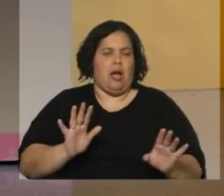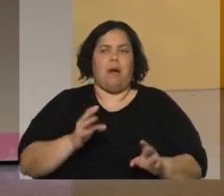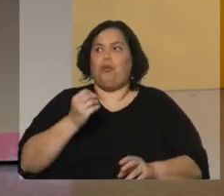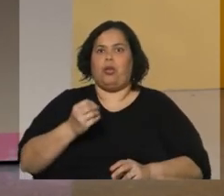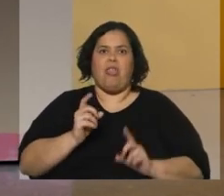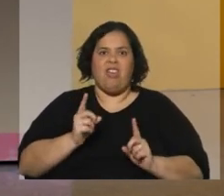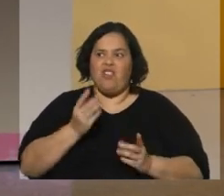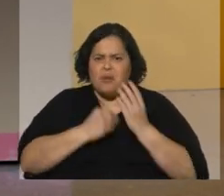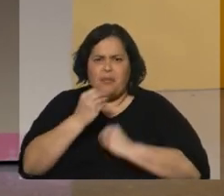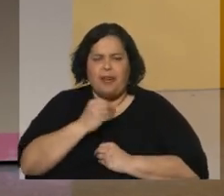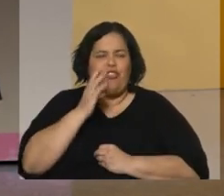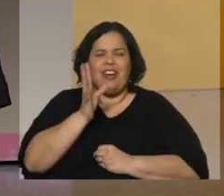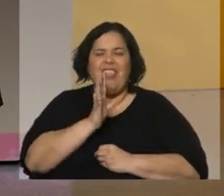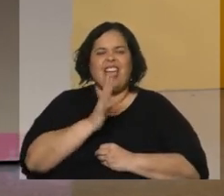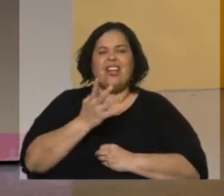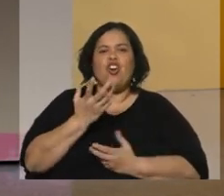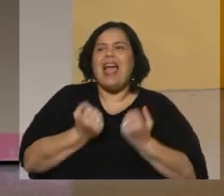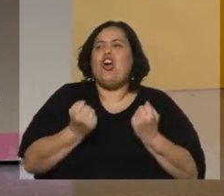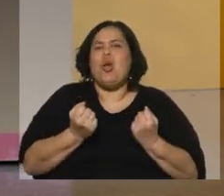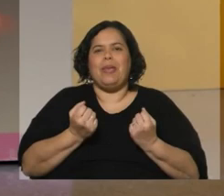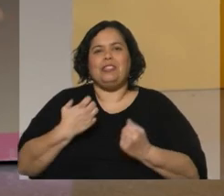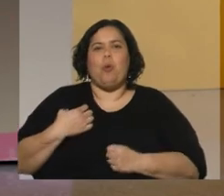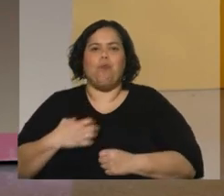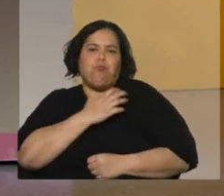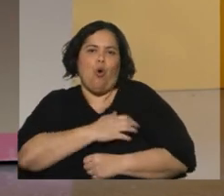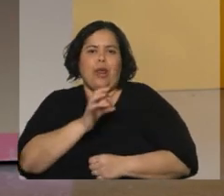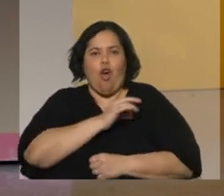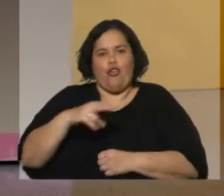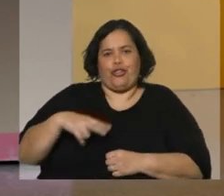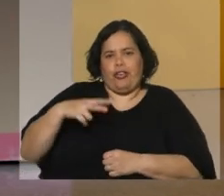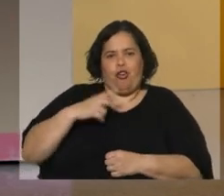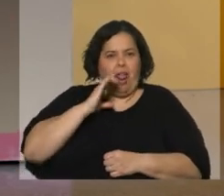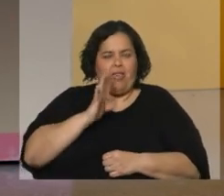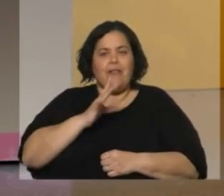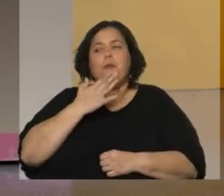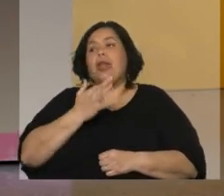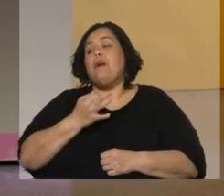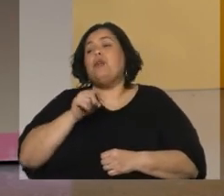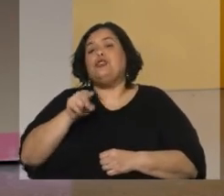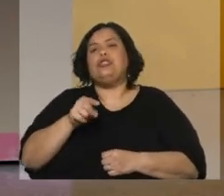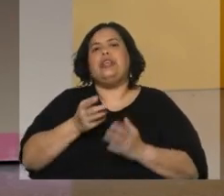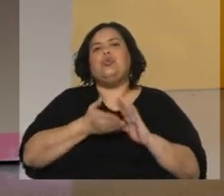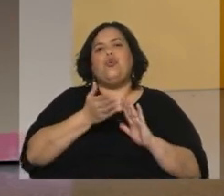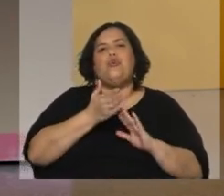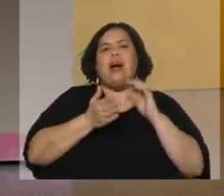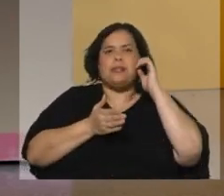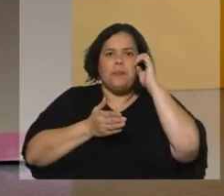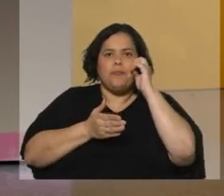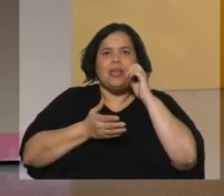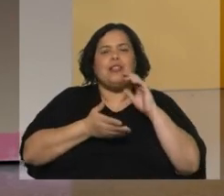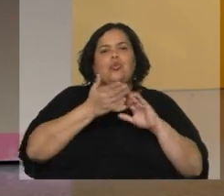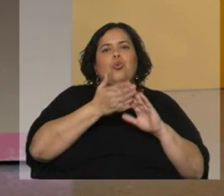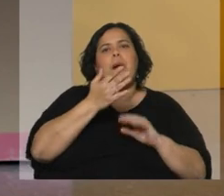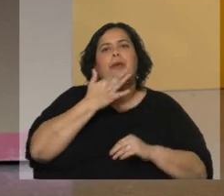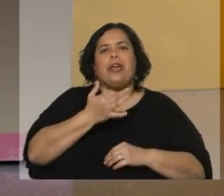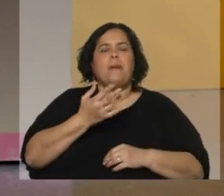al hígado y no tiene que ver con la economía tiene que ver con Cómo sos y llevarte yo que sé si en un hotel agarrás una bebida del frigobar pasa un supermercado comprar la misma y